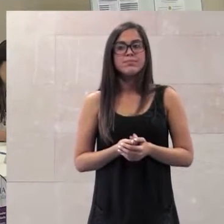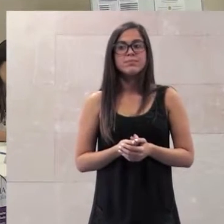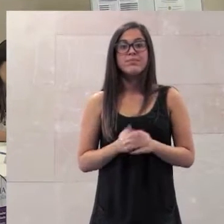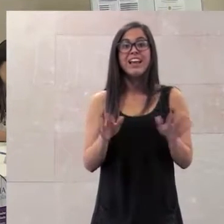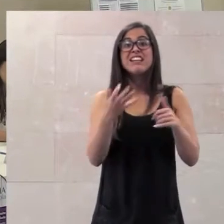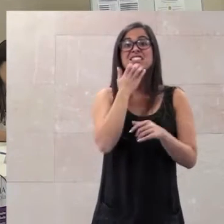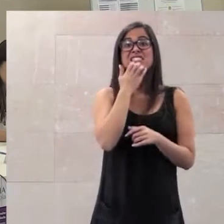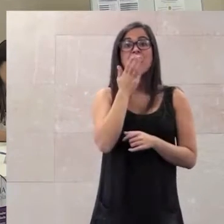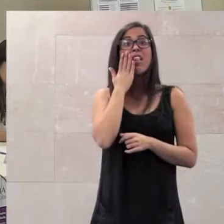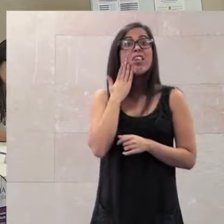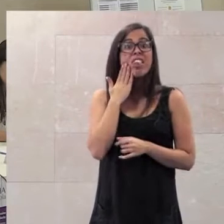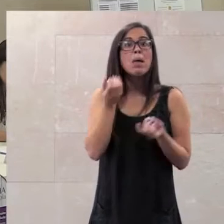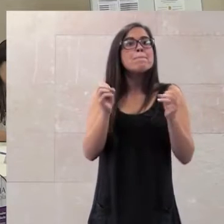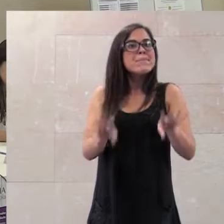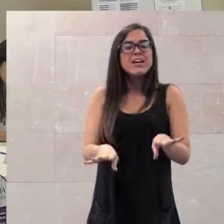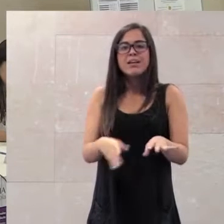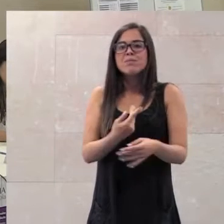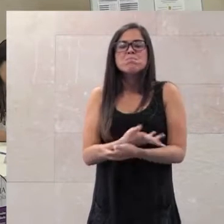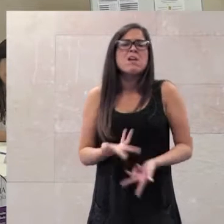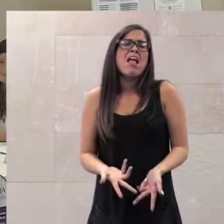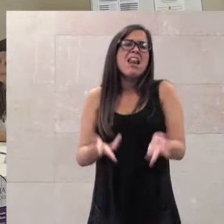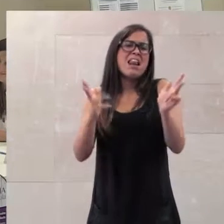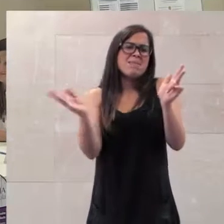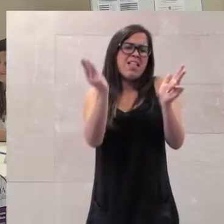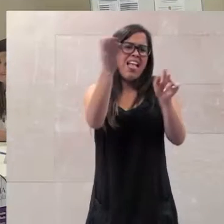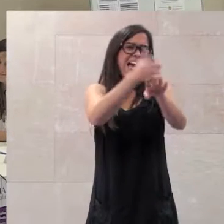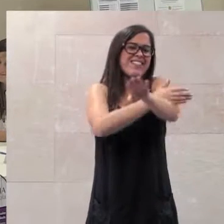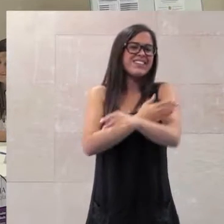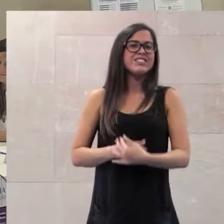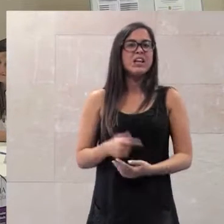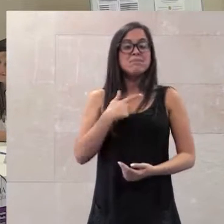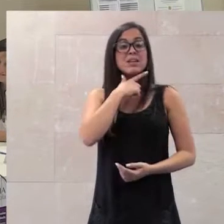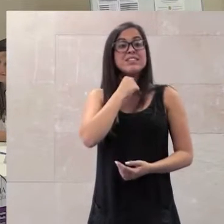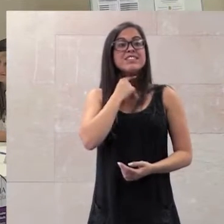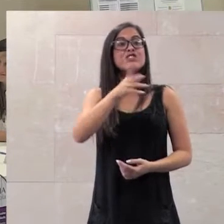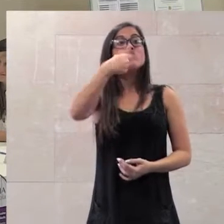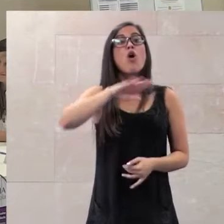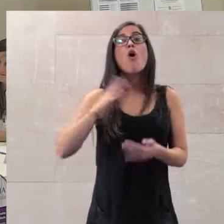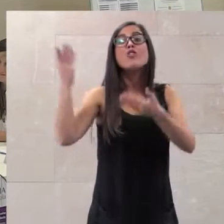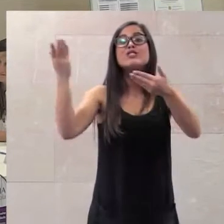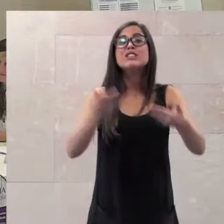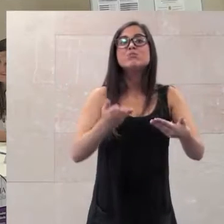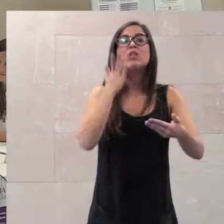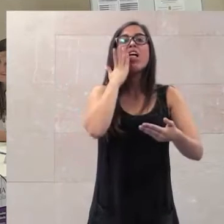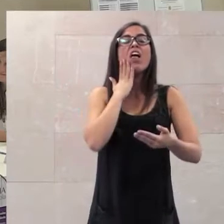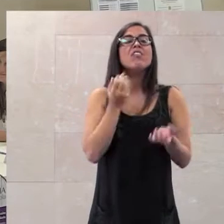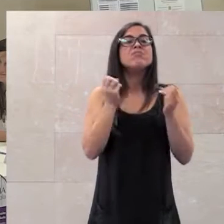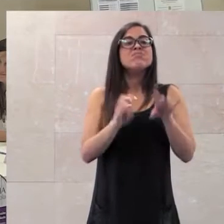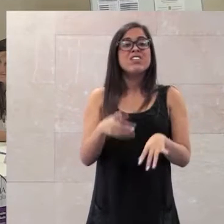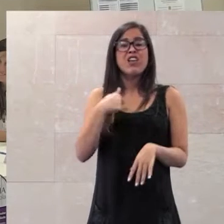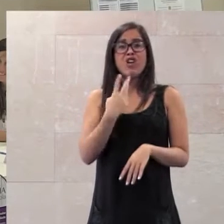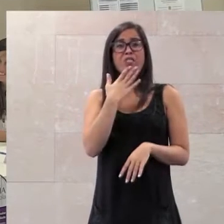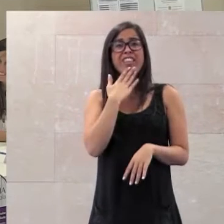así que cuanto antes la pierdas, más libre serás. Pues a mí en principio me hizo mucha gracia, pero yo os invito a perder la reputación. Yo tengo 30 años, la tengo